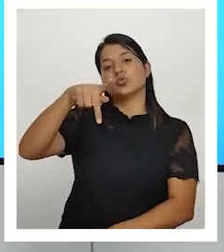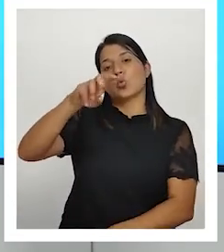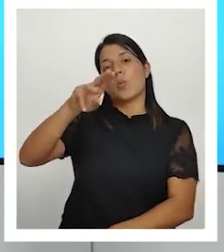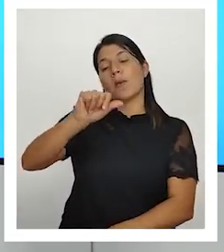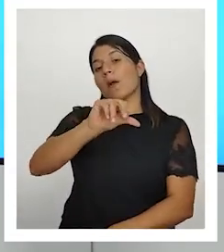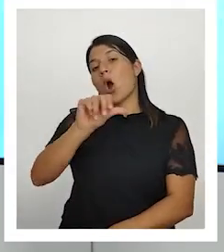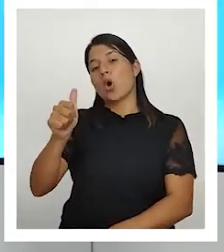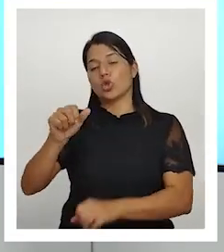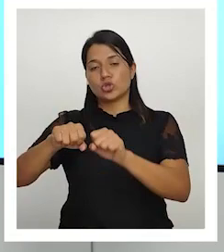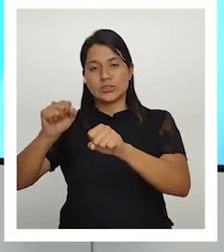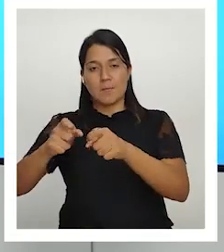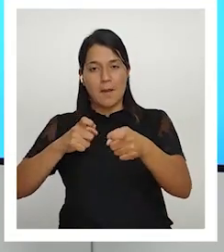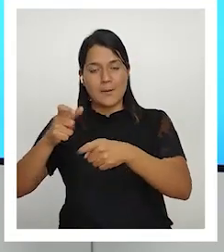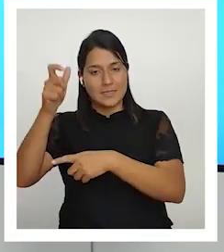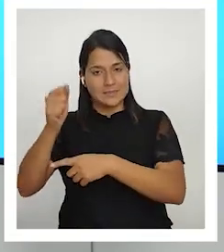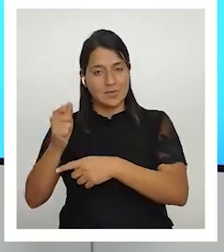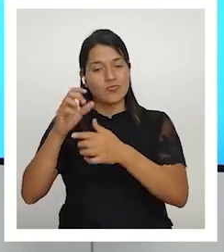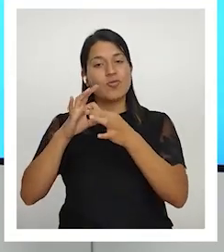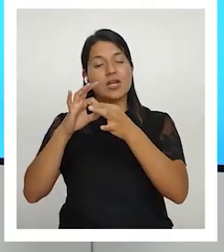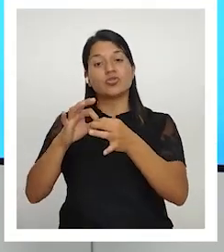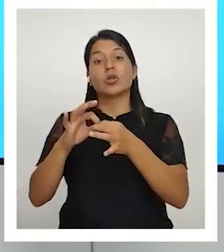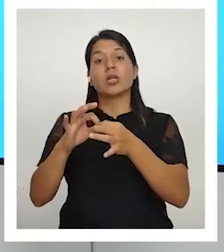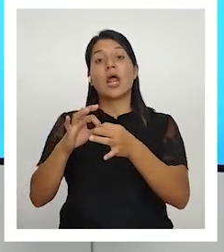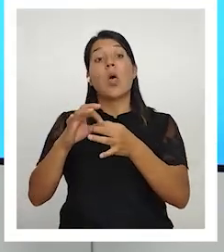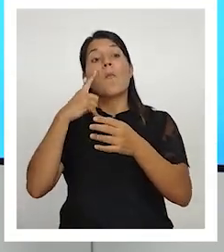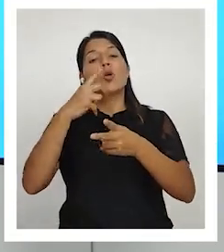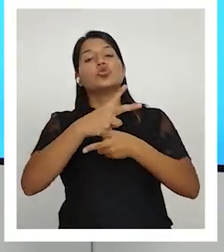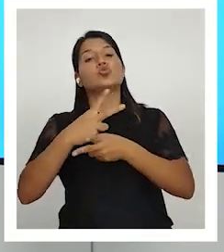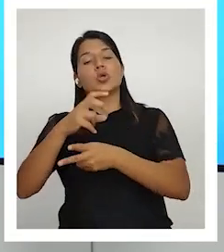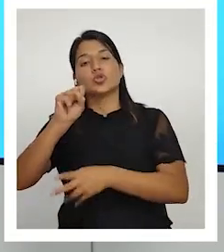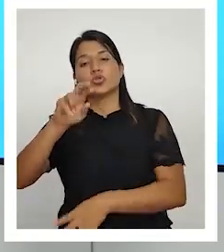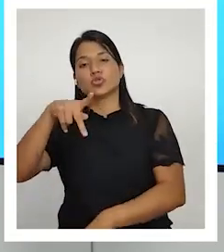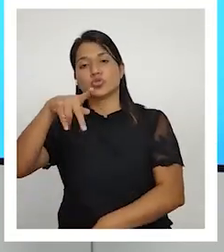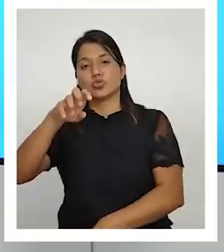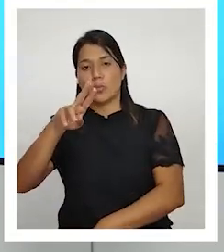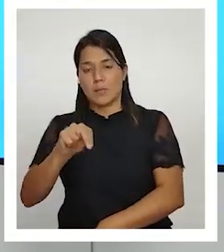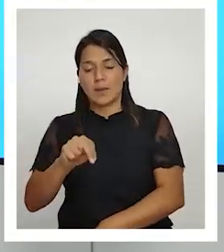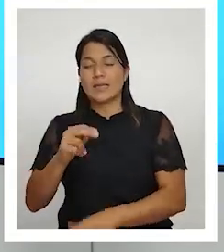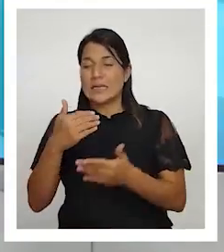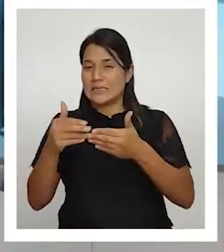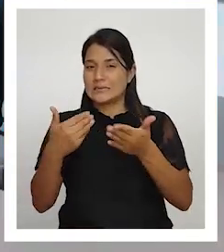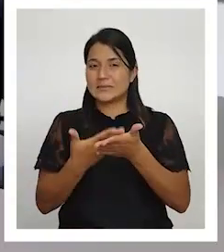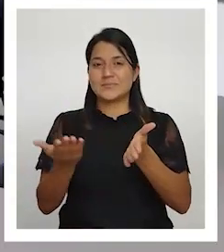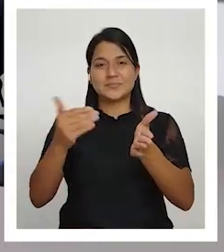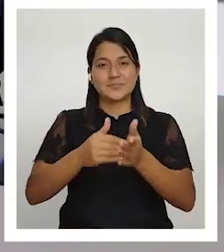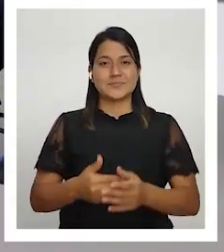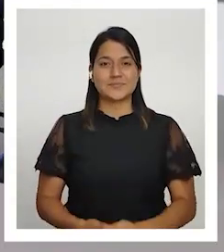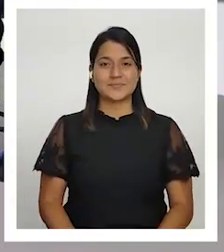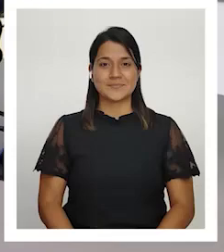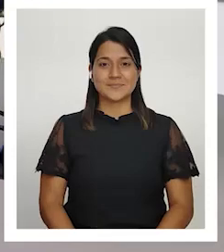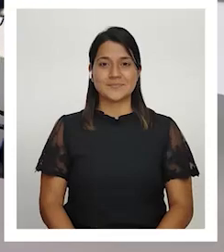cuanto al canon de parte de la SUPEN para la supervisión de los fondos. Ya casi volvemos.